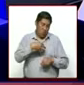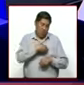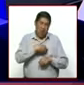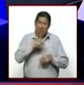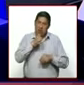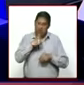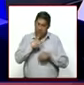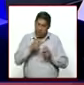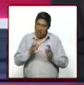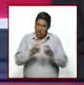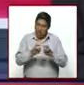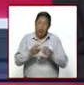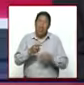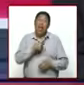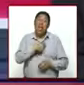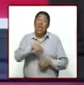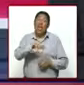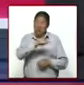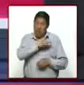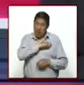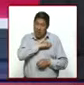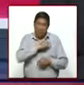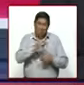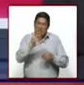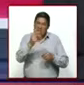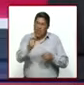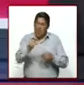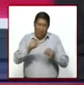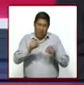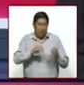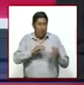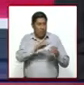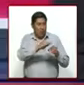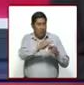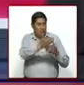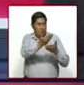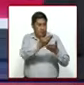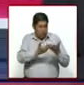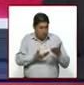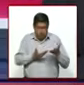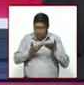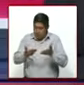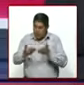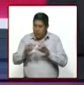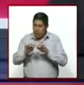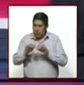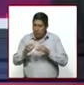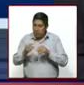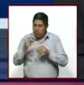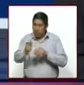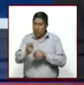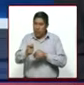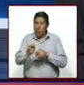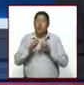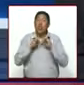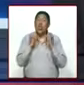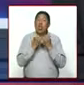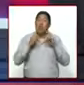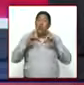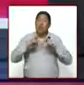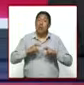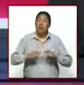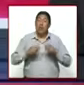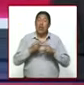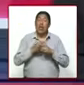han comenzado a utilizar un innovador sistema de detección precoz basado en inteligencia artificial. Este desarrollo, creado por un equipo de